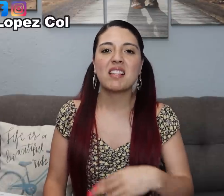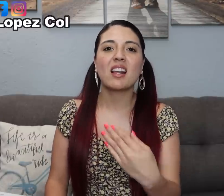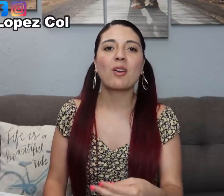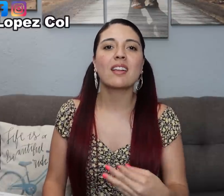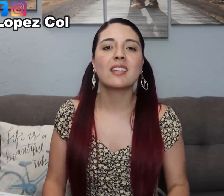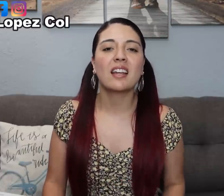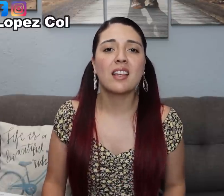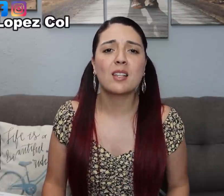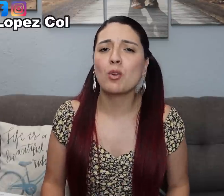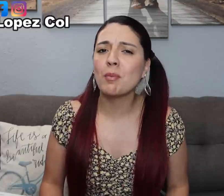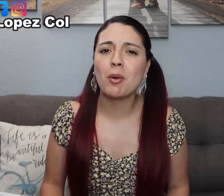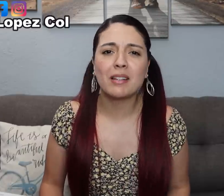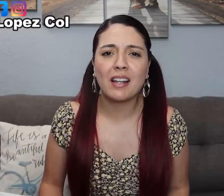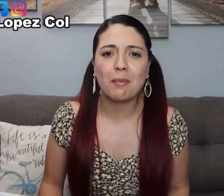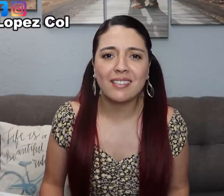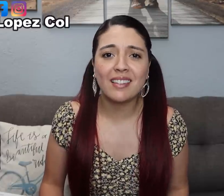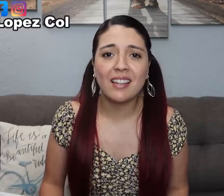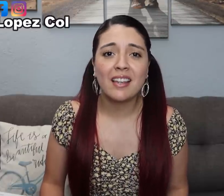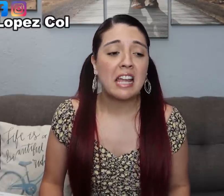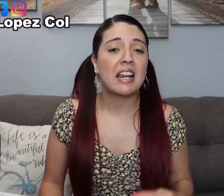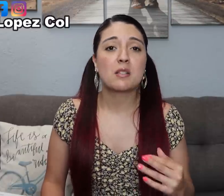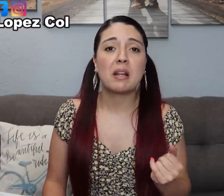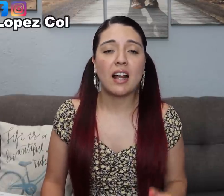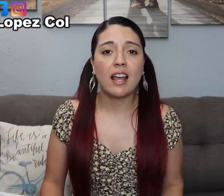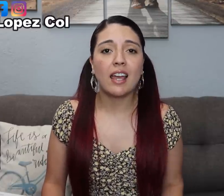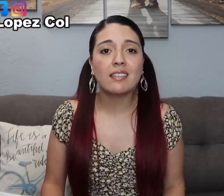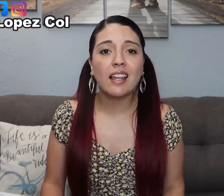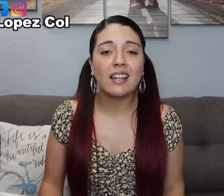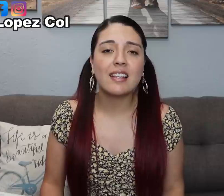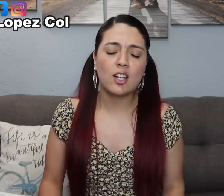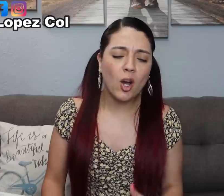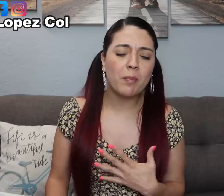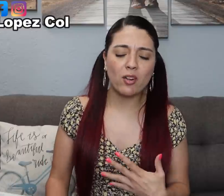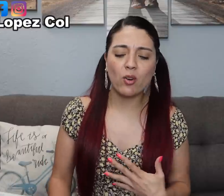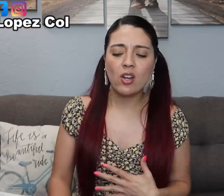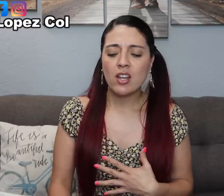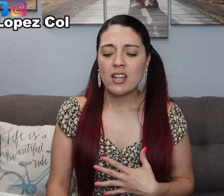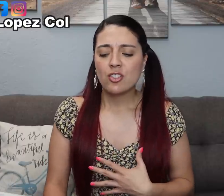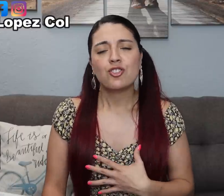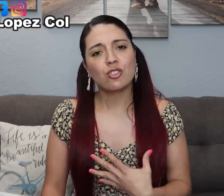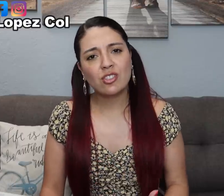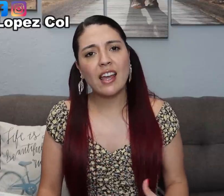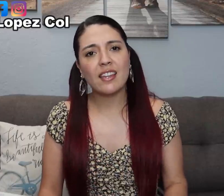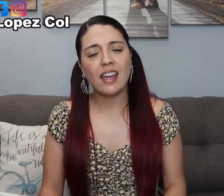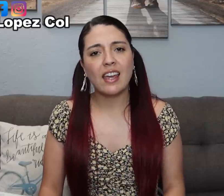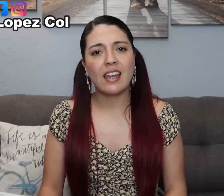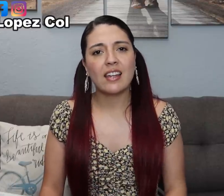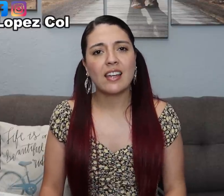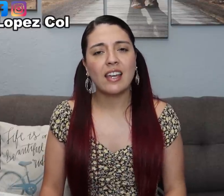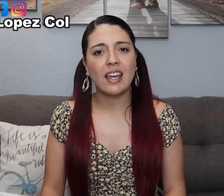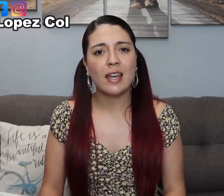les dice lo que les tienen que decir muy diplomáticamente, le explica a la gente y le dice, no, pero yo sé